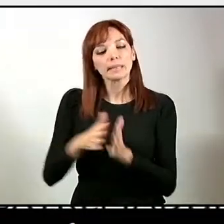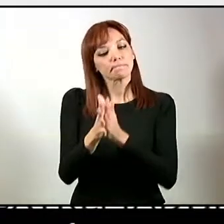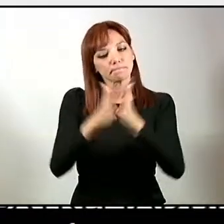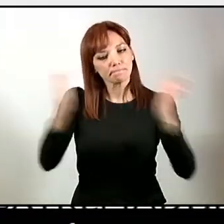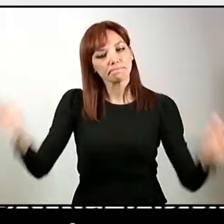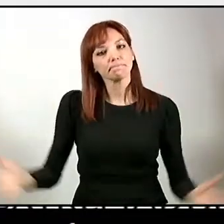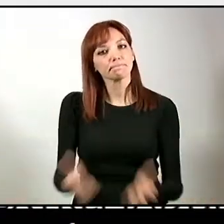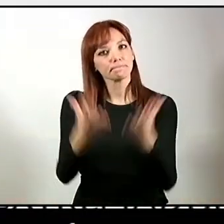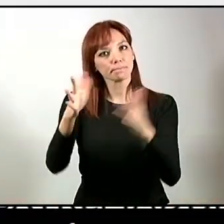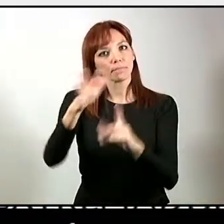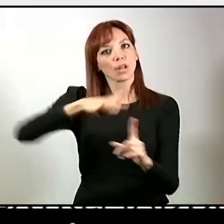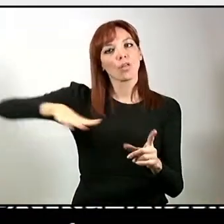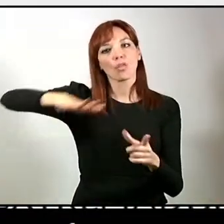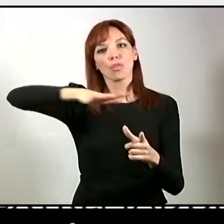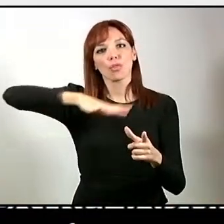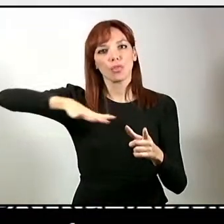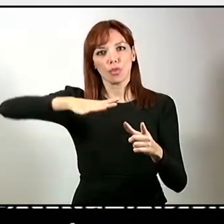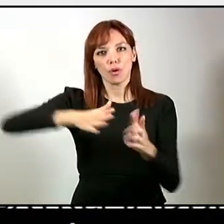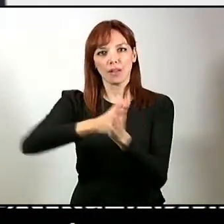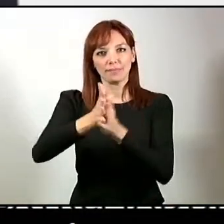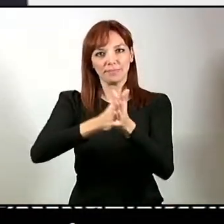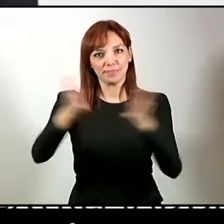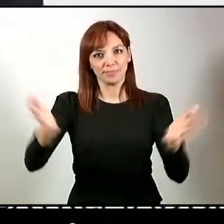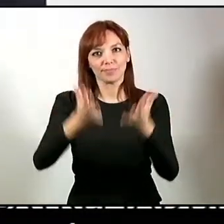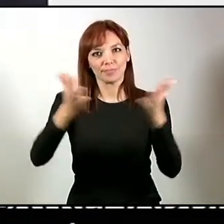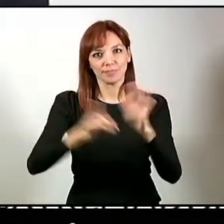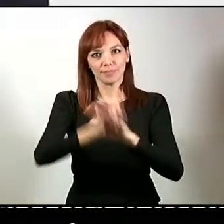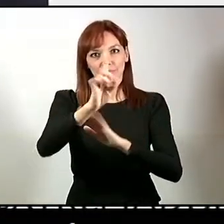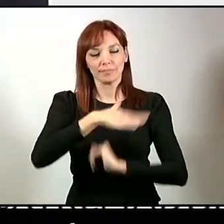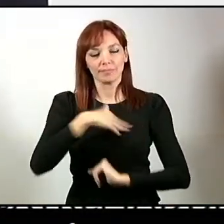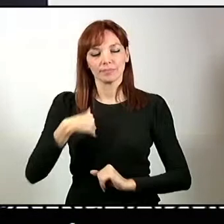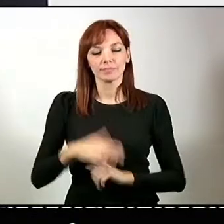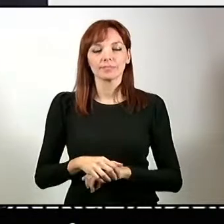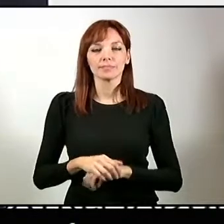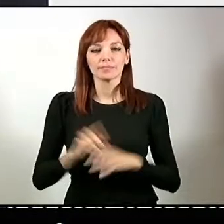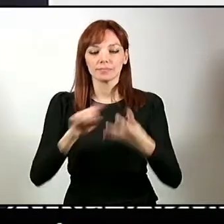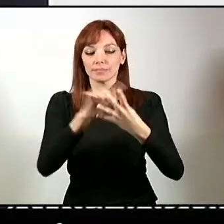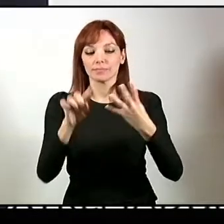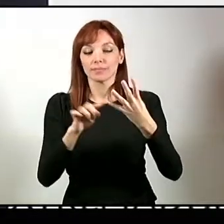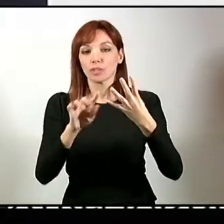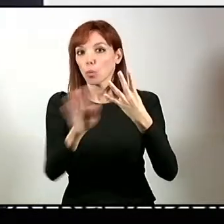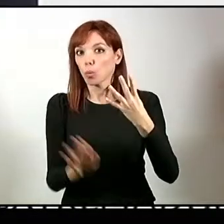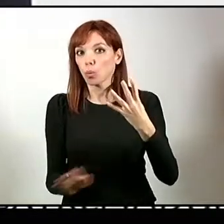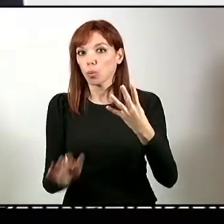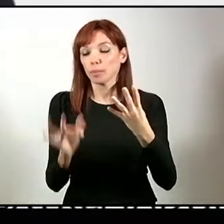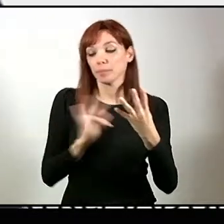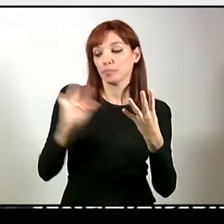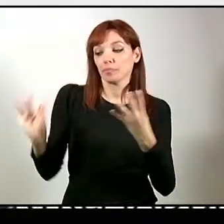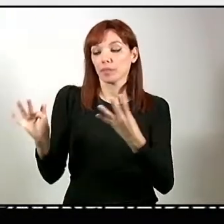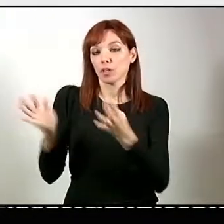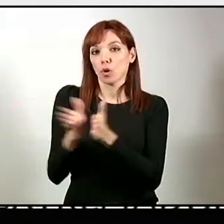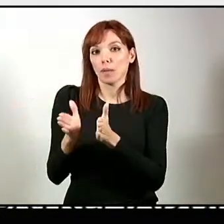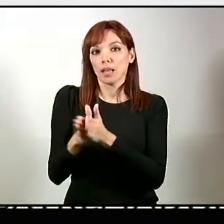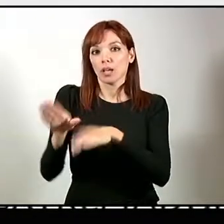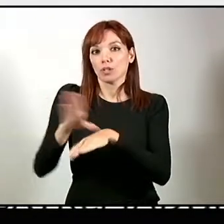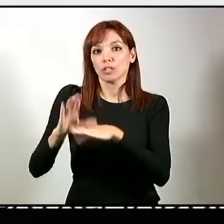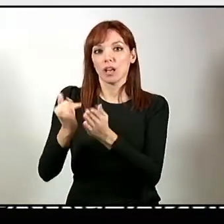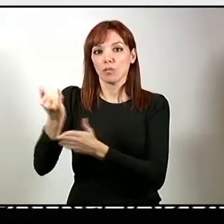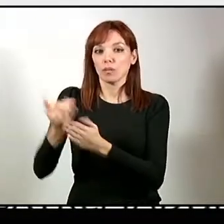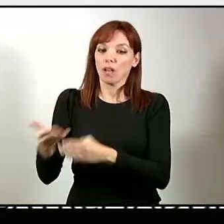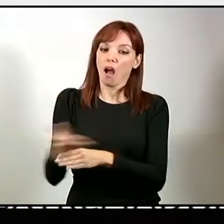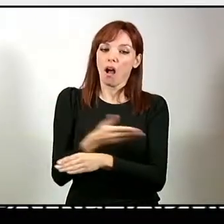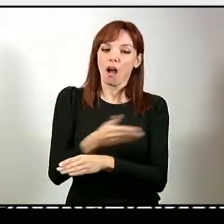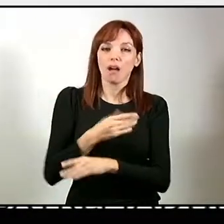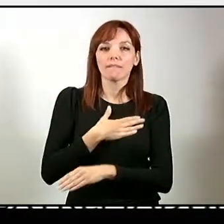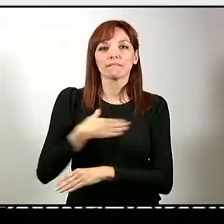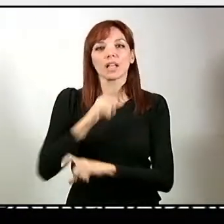estas áreas territoriales. Por último, y antes de darle paso a mi compañera, la consejera de Agricultura, queríamos informarles también